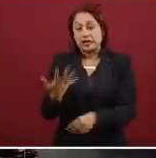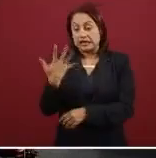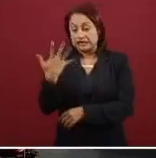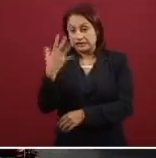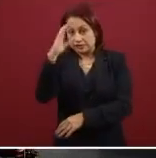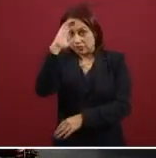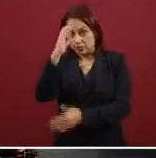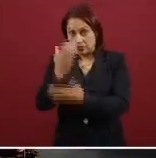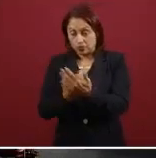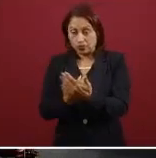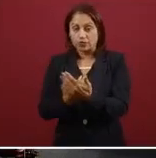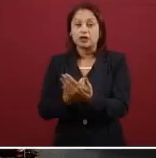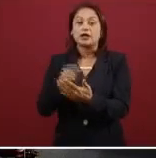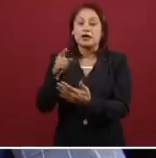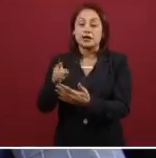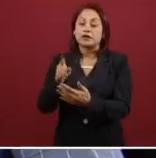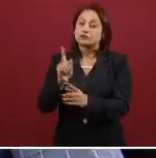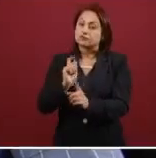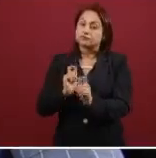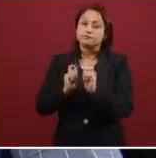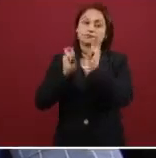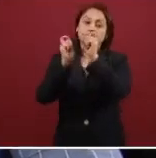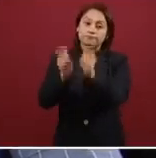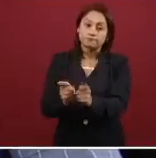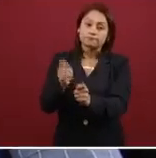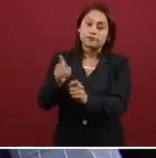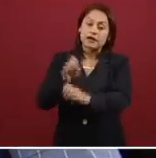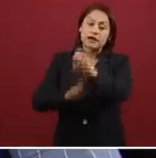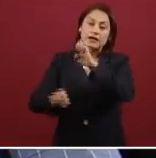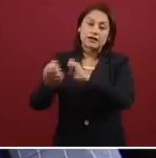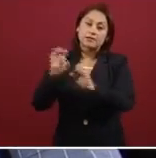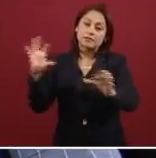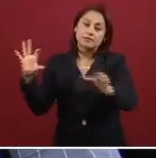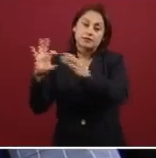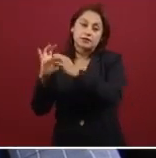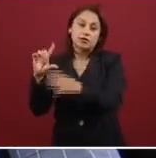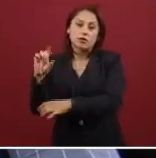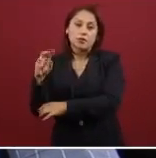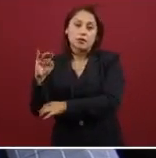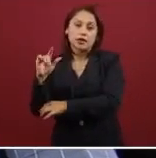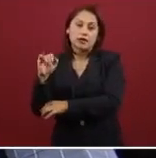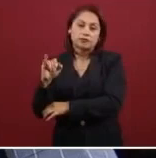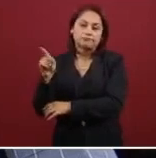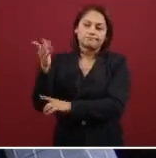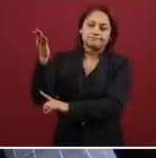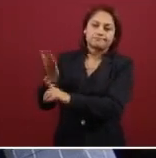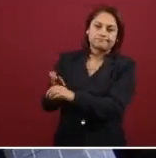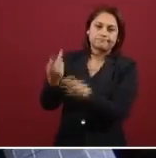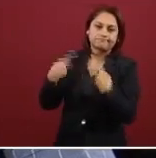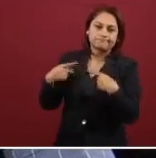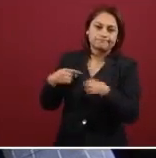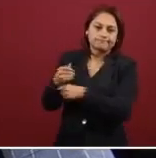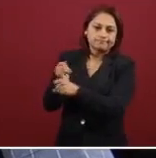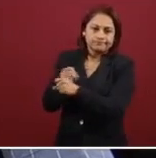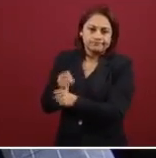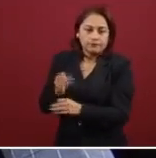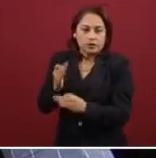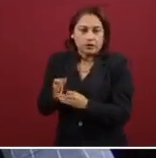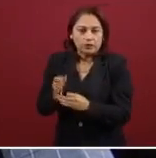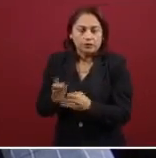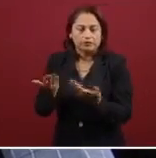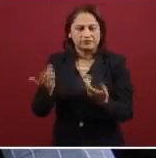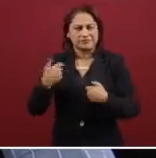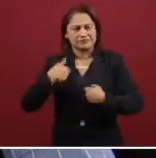adjudicados directamente a esta empresa vinculada con Carlos Lomelí, que ahora está siendo investigado. En esa materia, preguntarle al presidente, ¿en verdad se